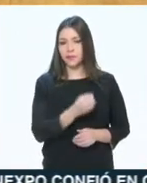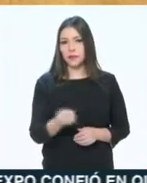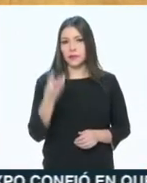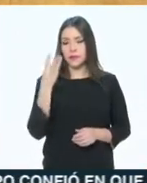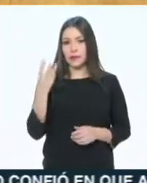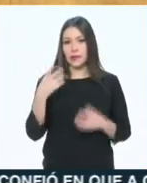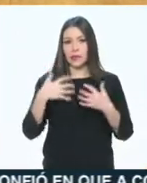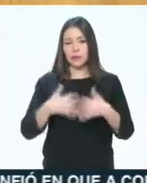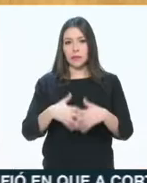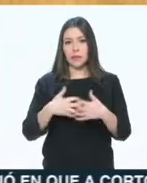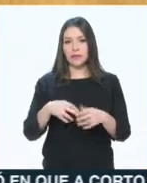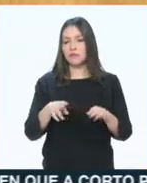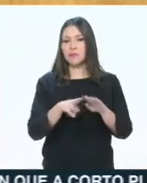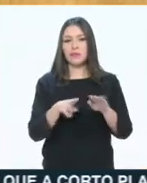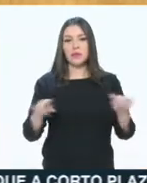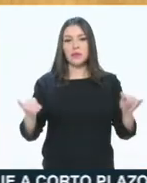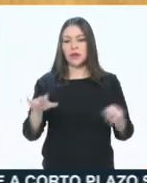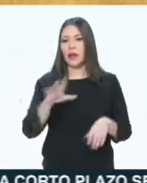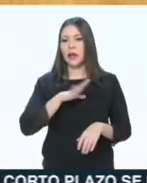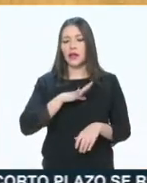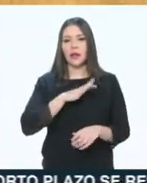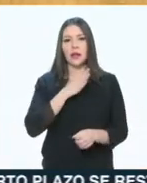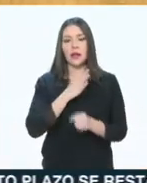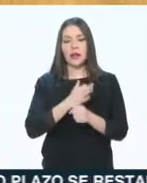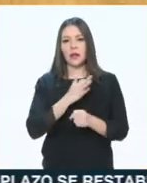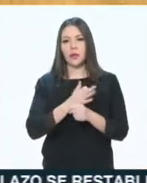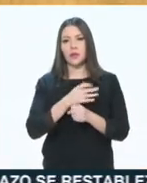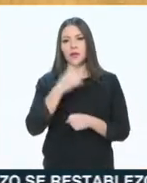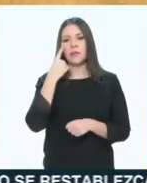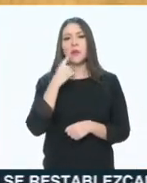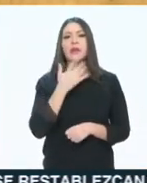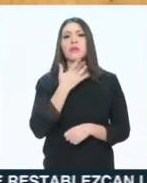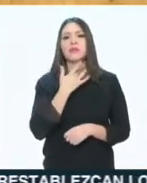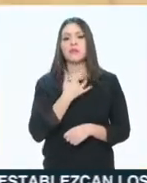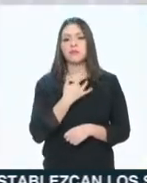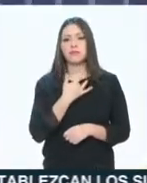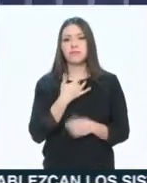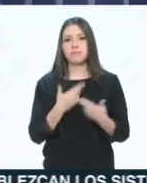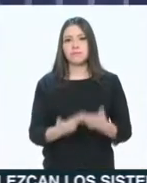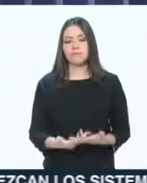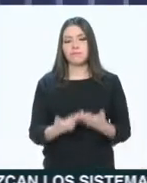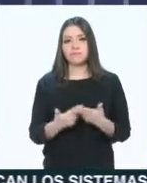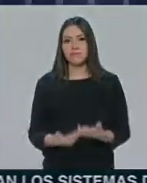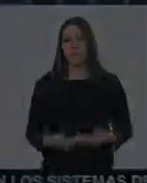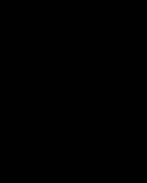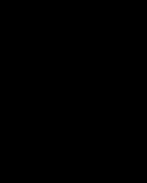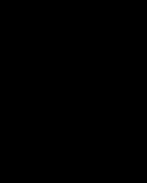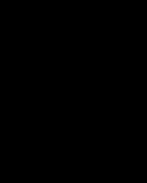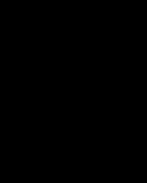venían surtiendo, ninguna de ellas tiene en este momento el combustible. Y hoy es jueves, recuerde que...